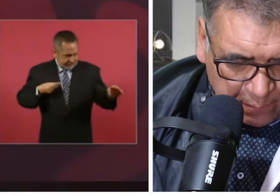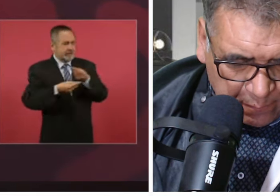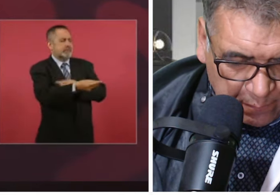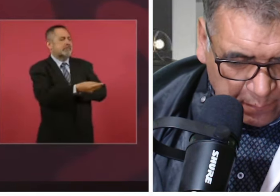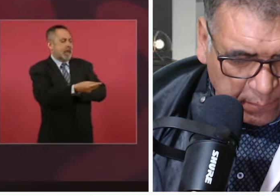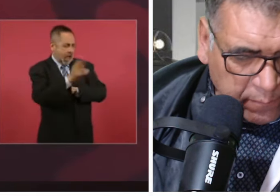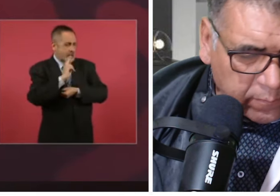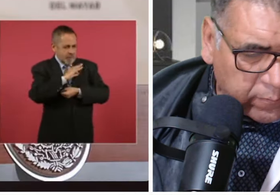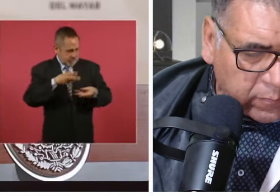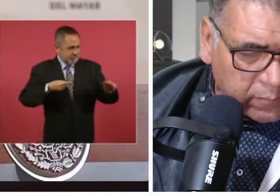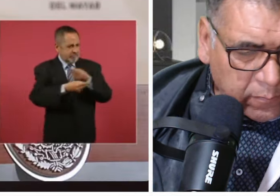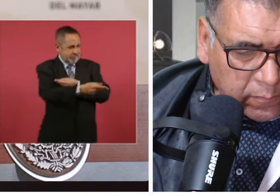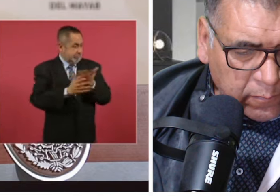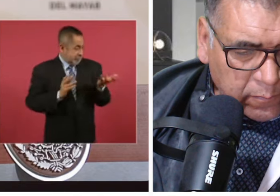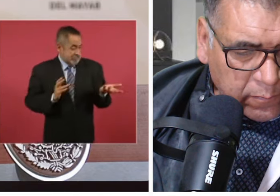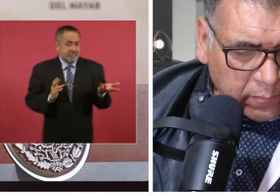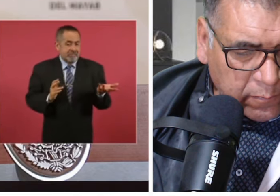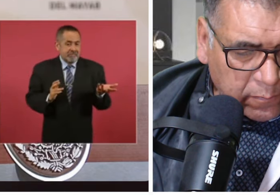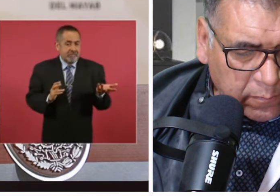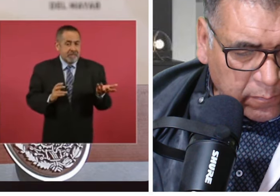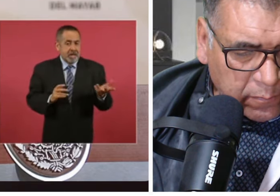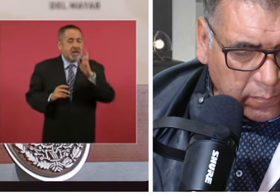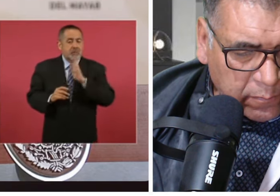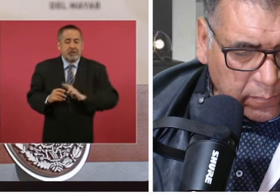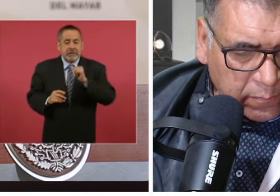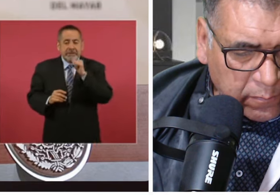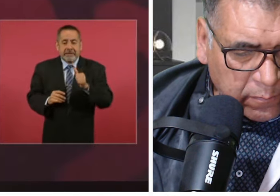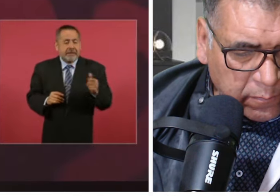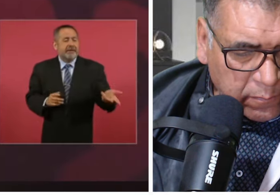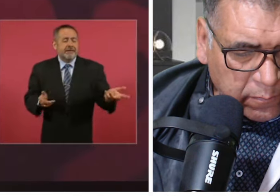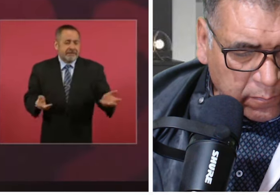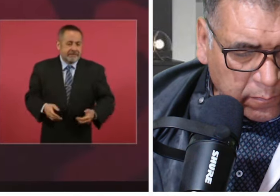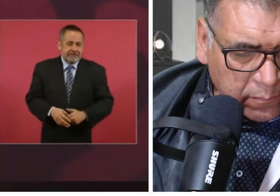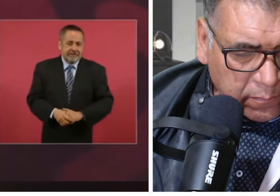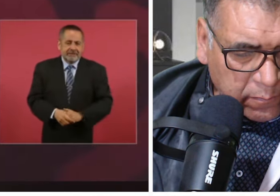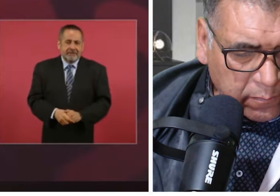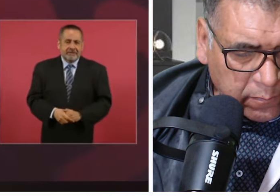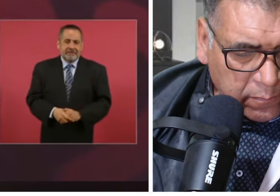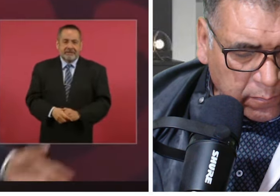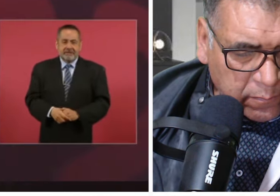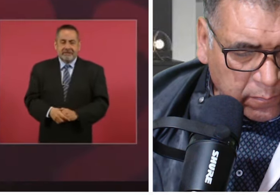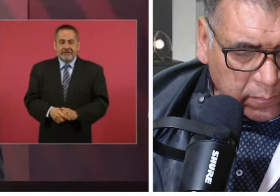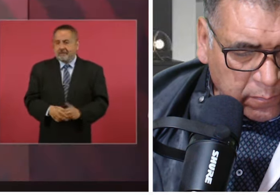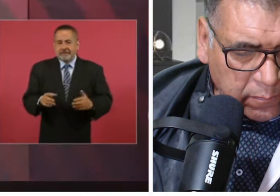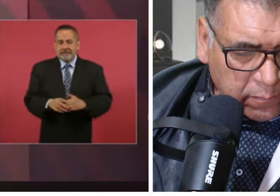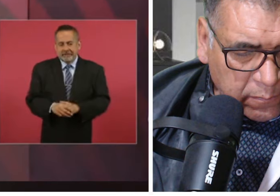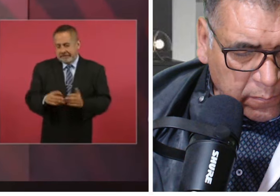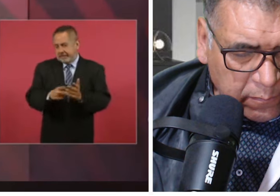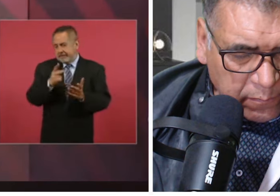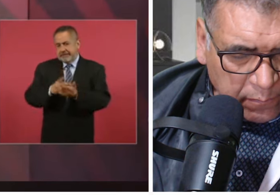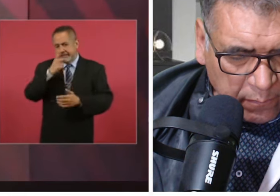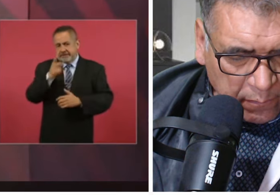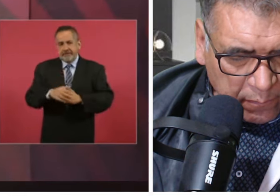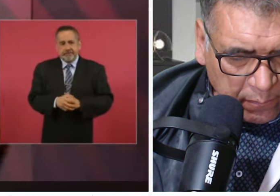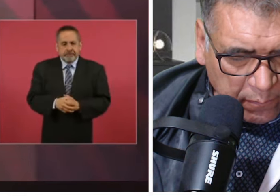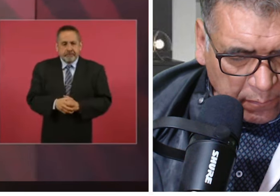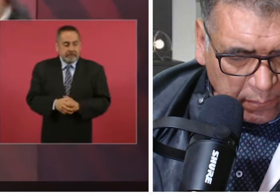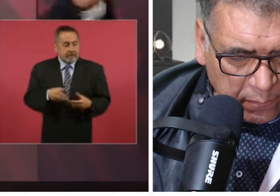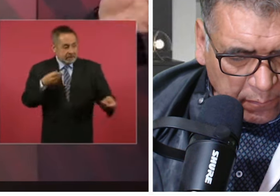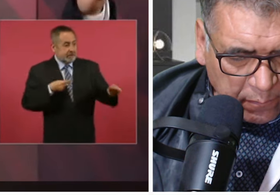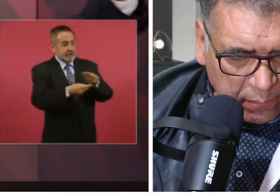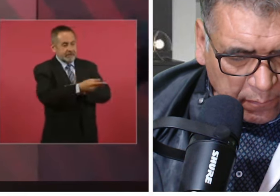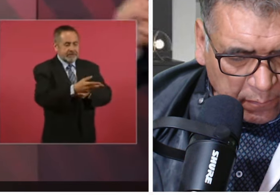familia. Y no me ha dado respuesta. Y me va, ya lo he dicho, va a doler mucho porque